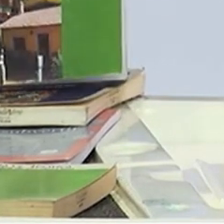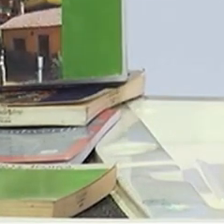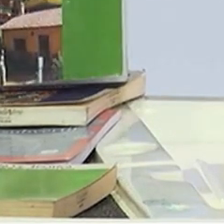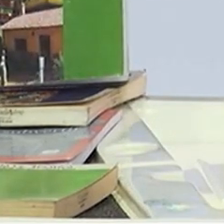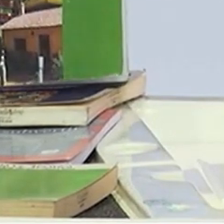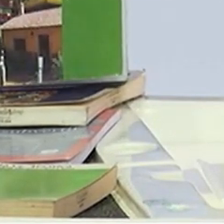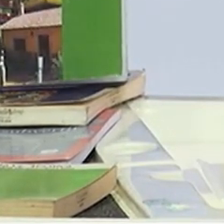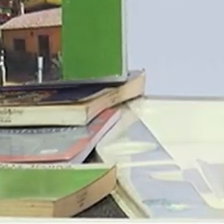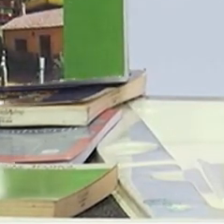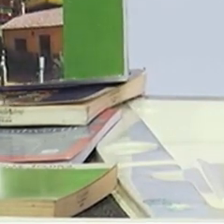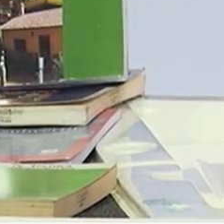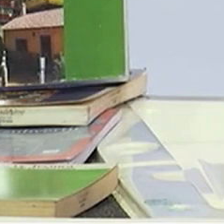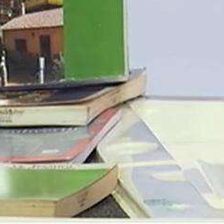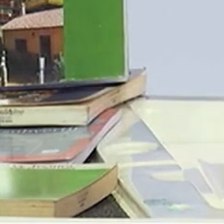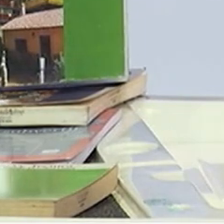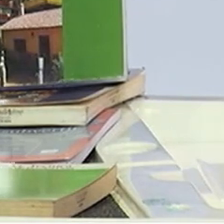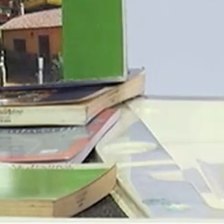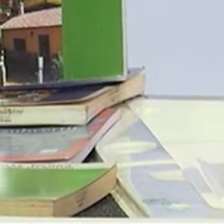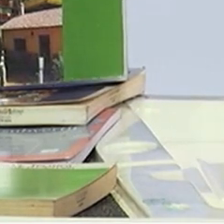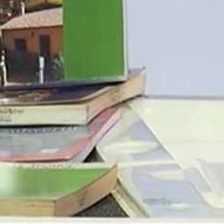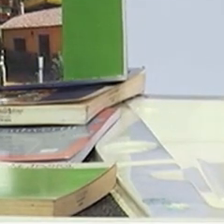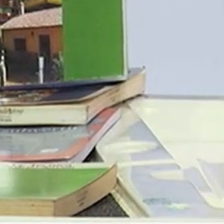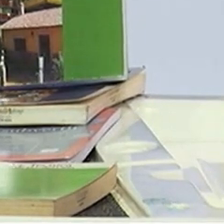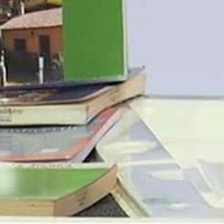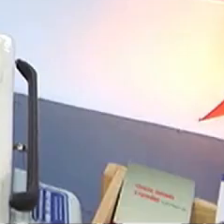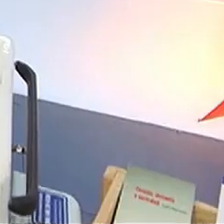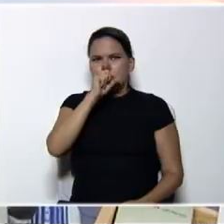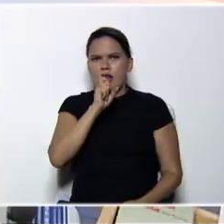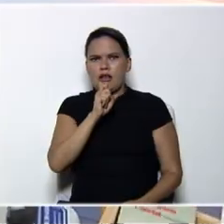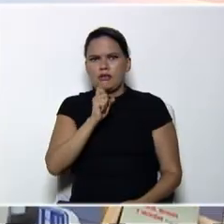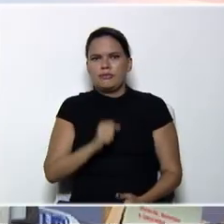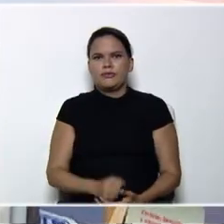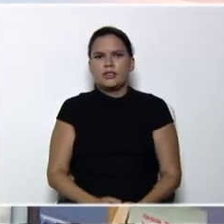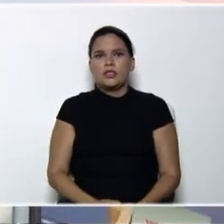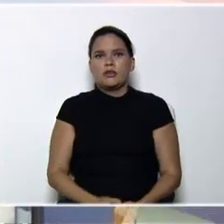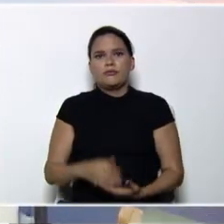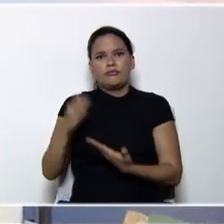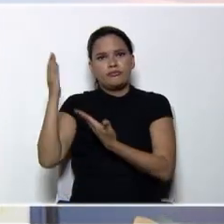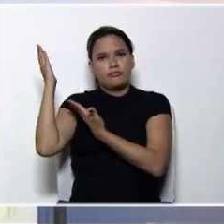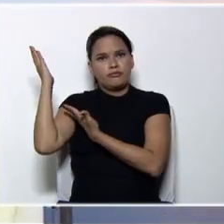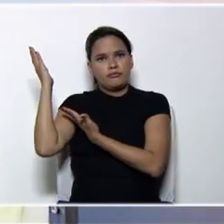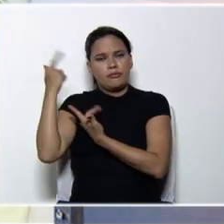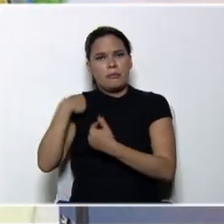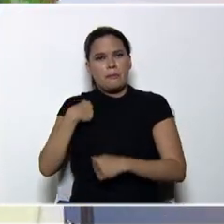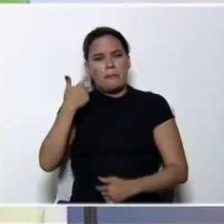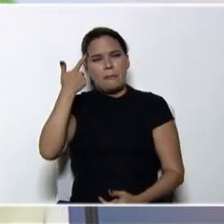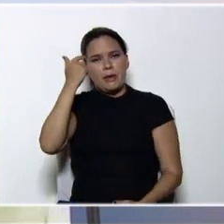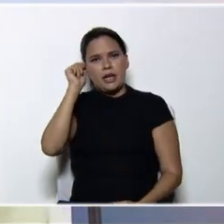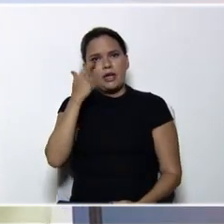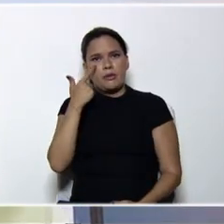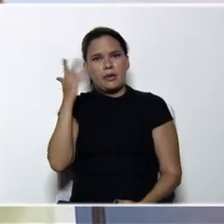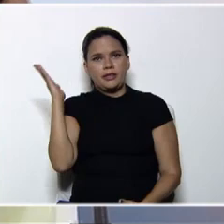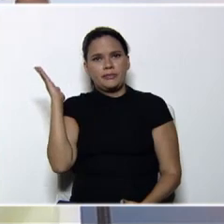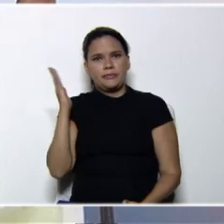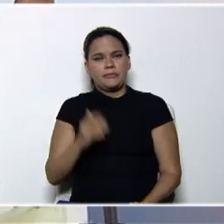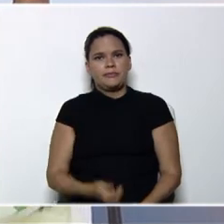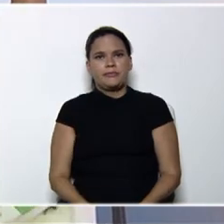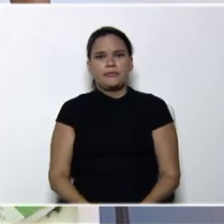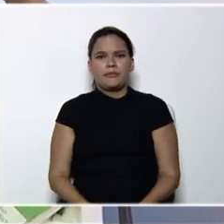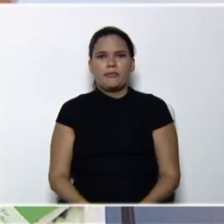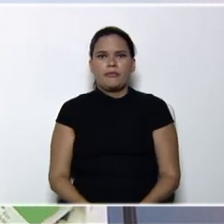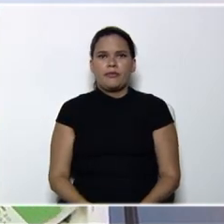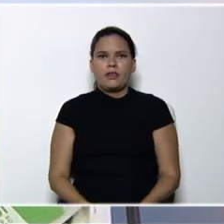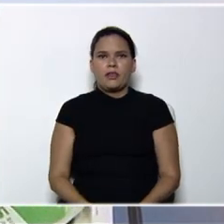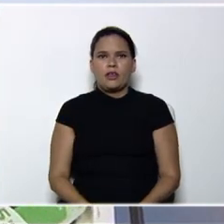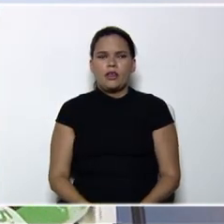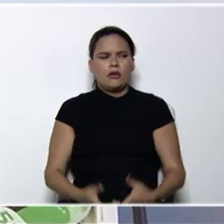año y el tomo 1 de tercer año. ¿Ok? Se los estoy dejando ahí en pantalla para que los vean. Fíjense,